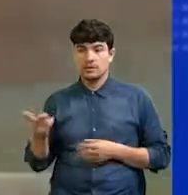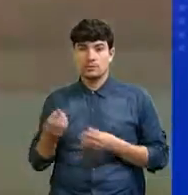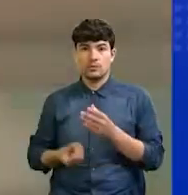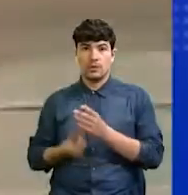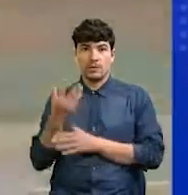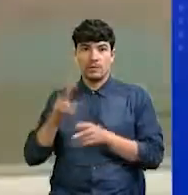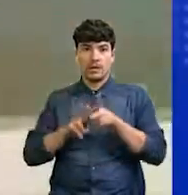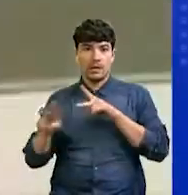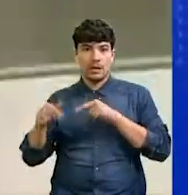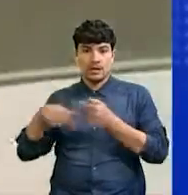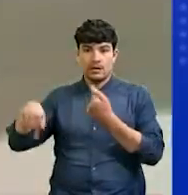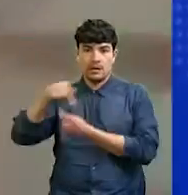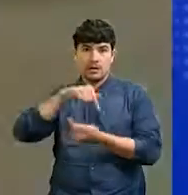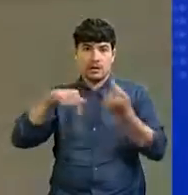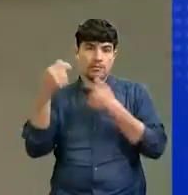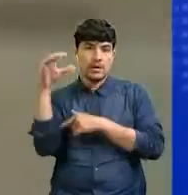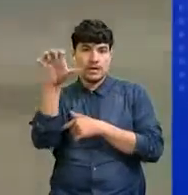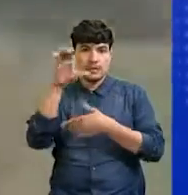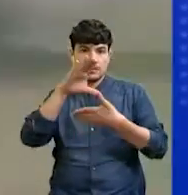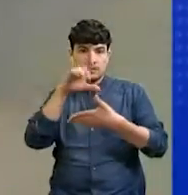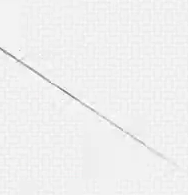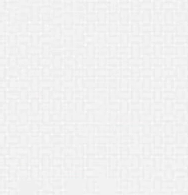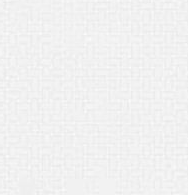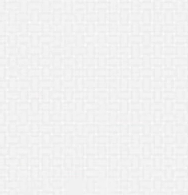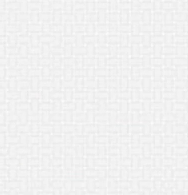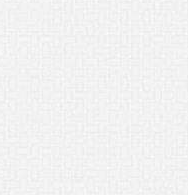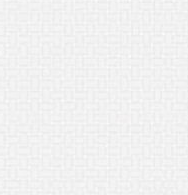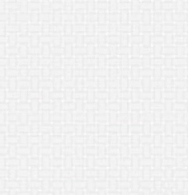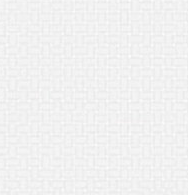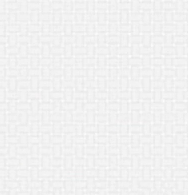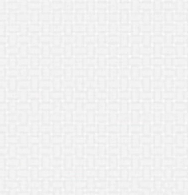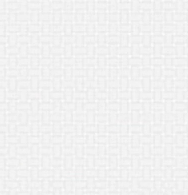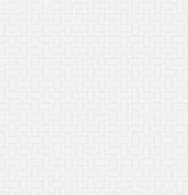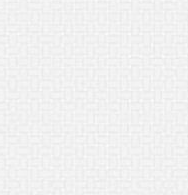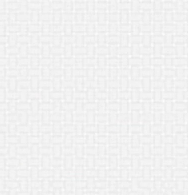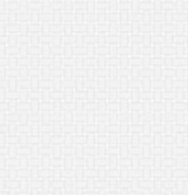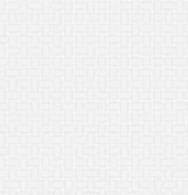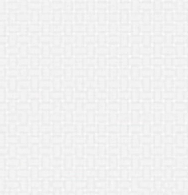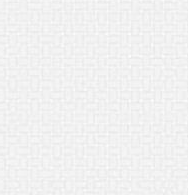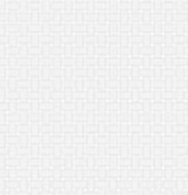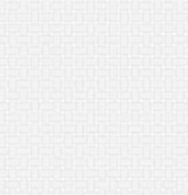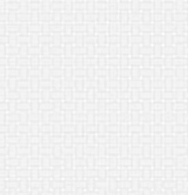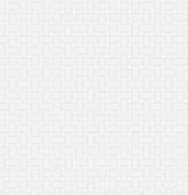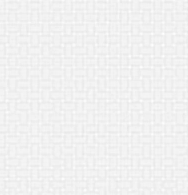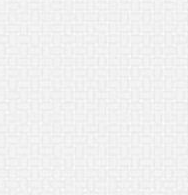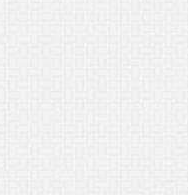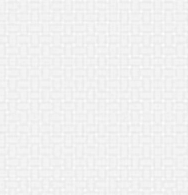del ciclismo de pista de los países bolivarianos. Canaltro.com